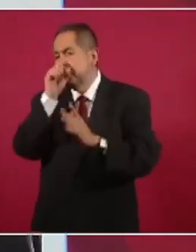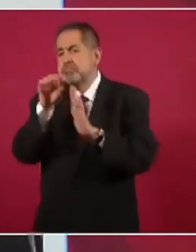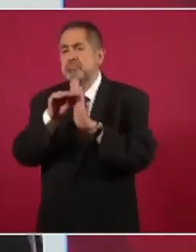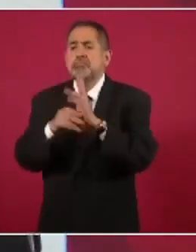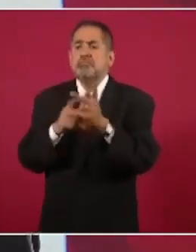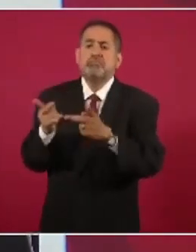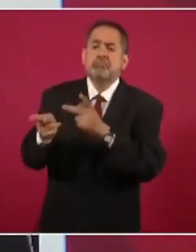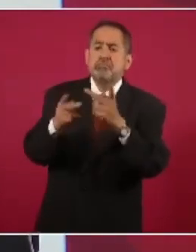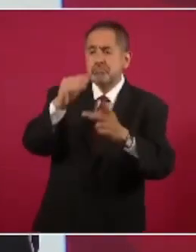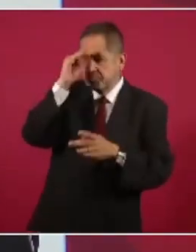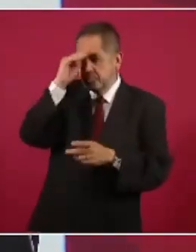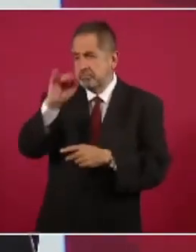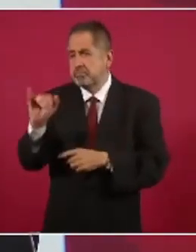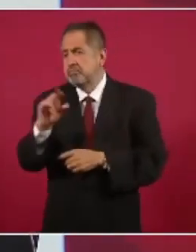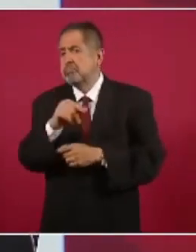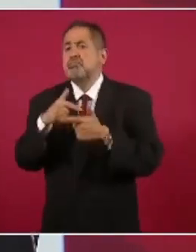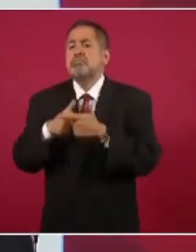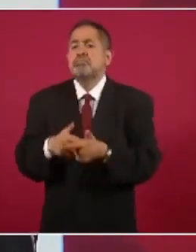ciudadana